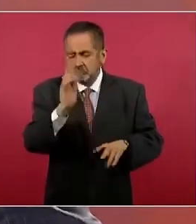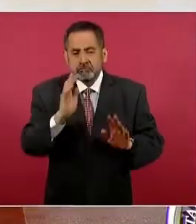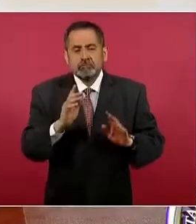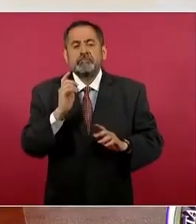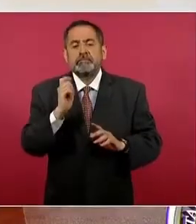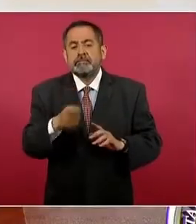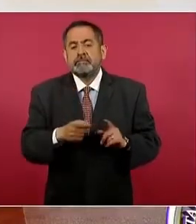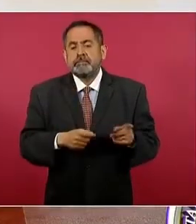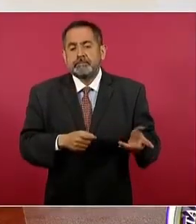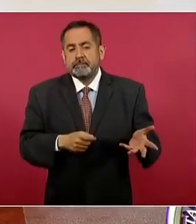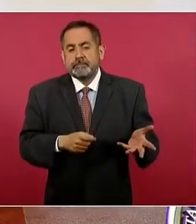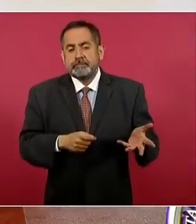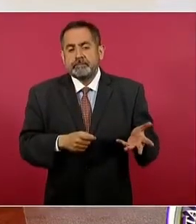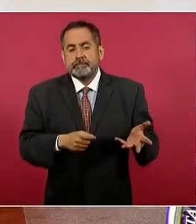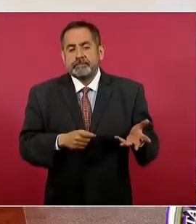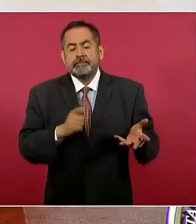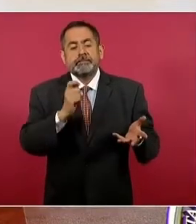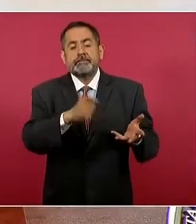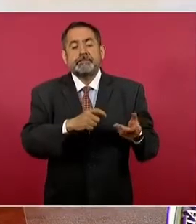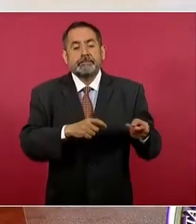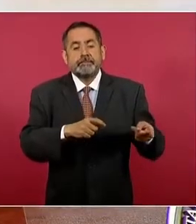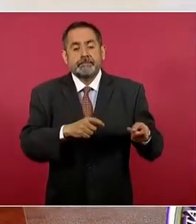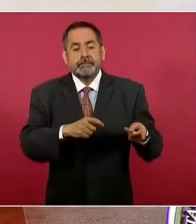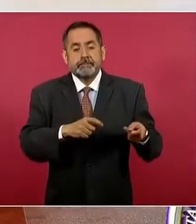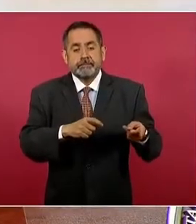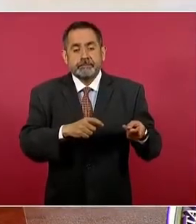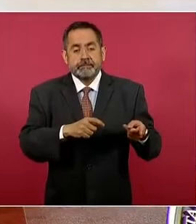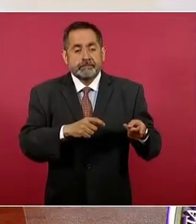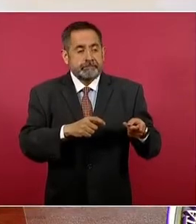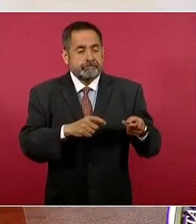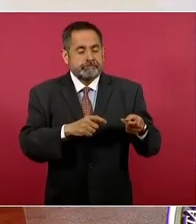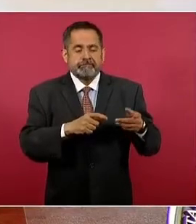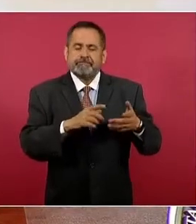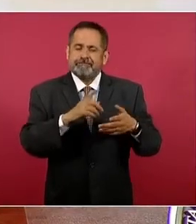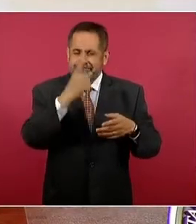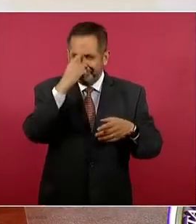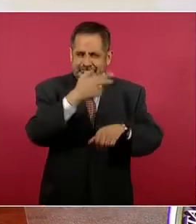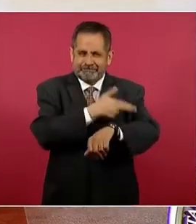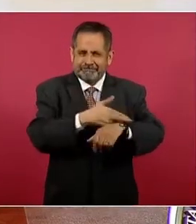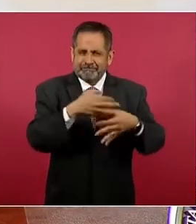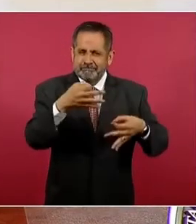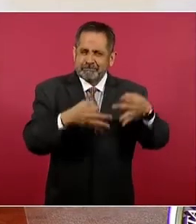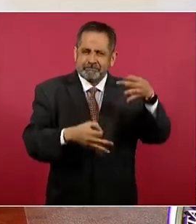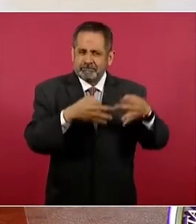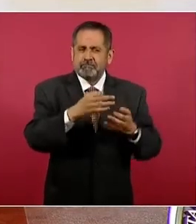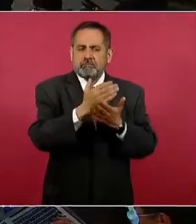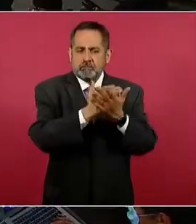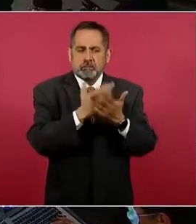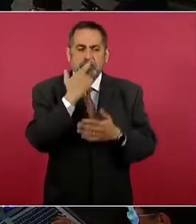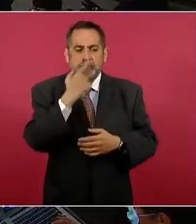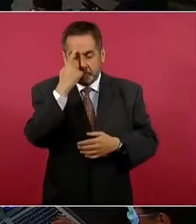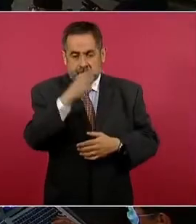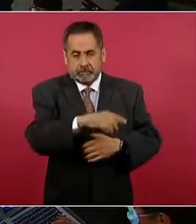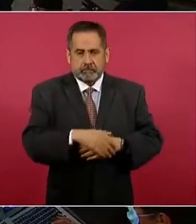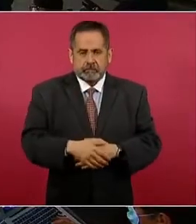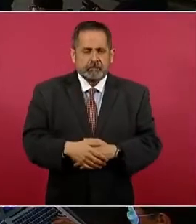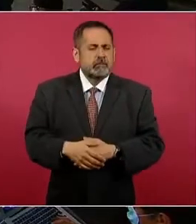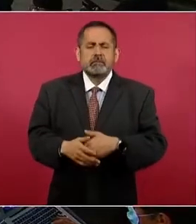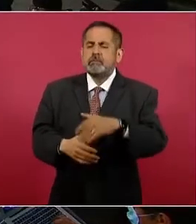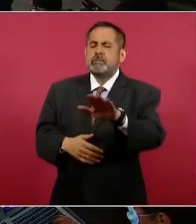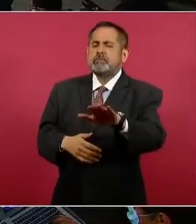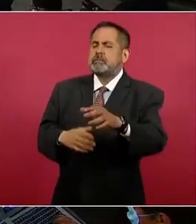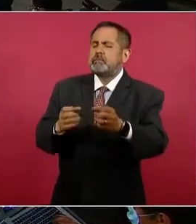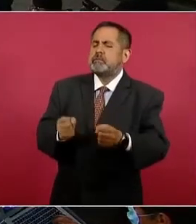de enfrentar sus asuntos legales. Pero tiene el detalle de cuánto estaría